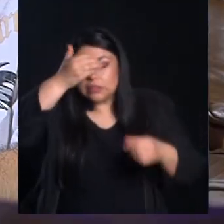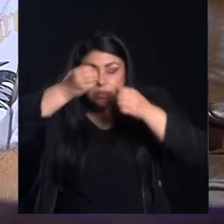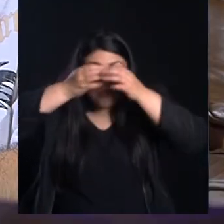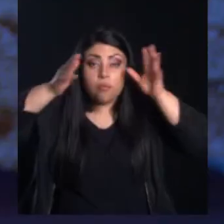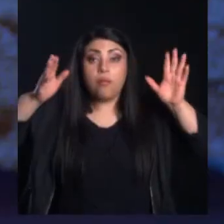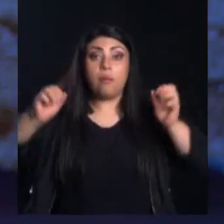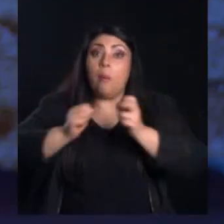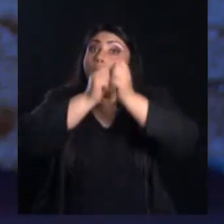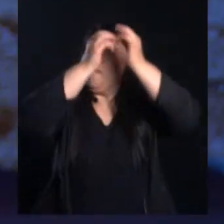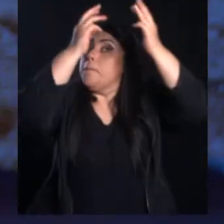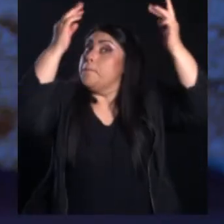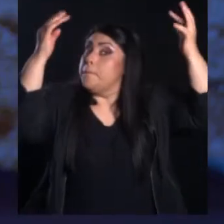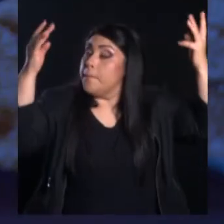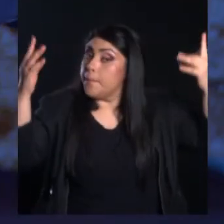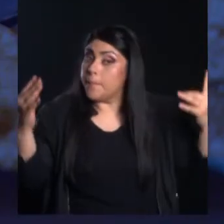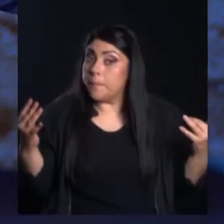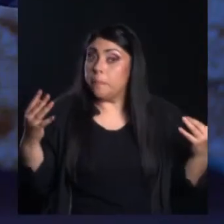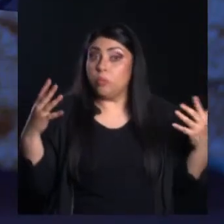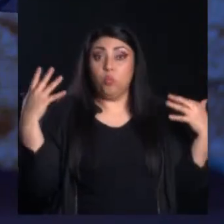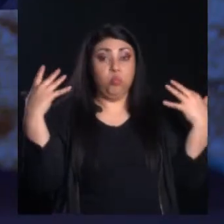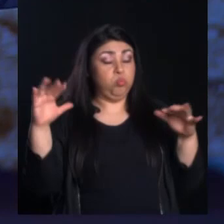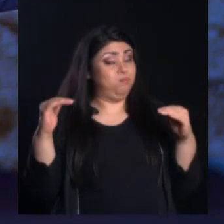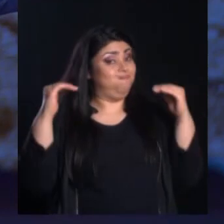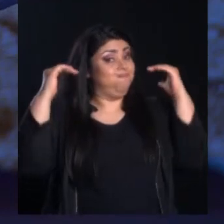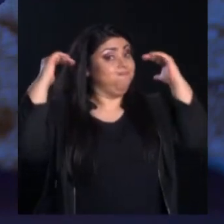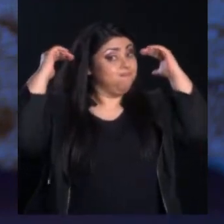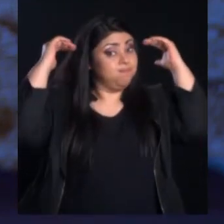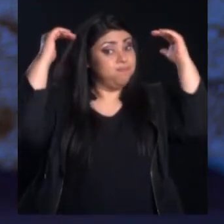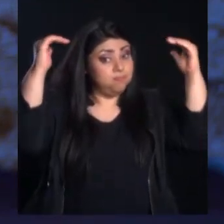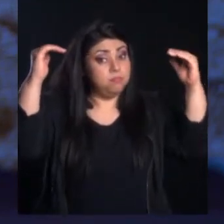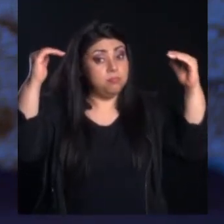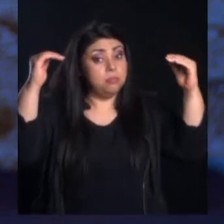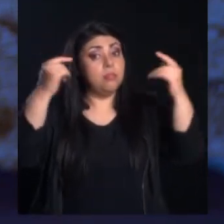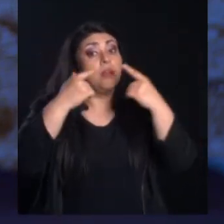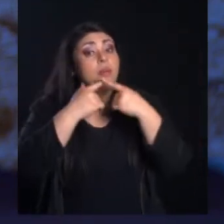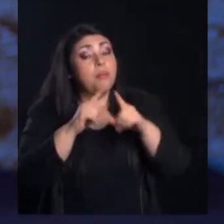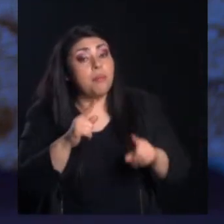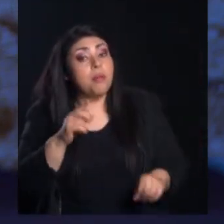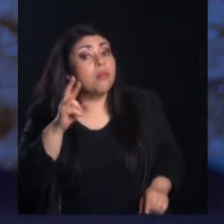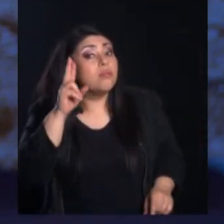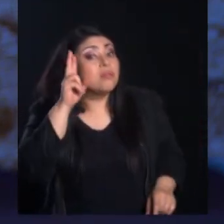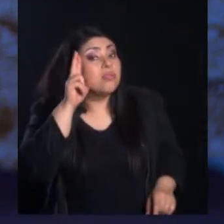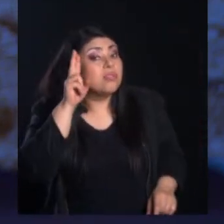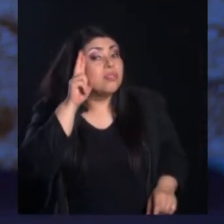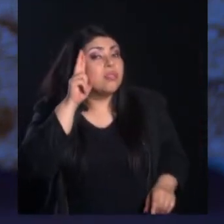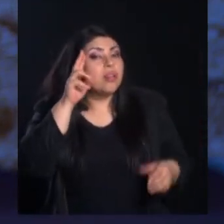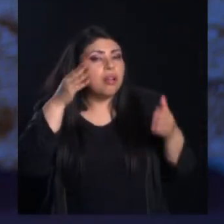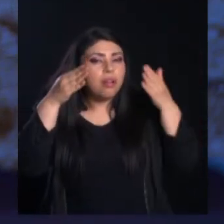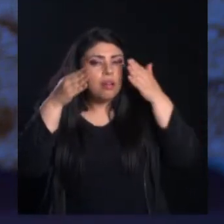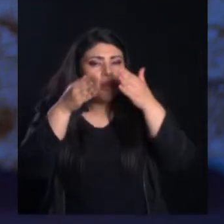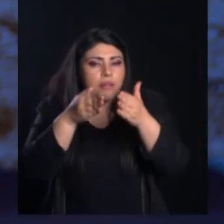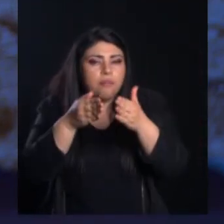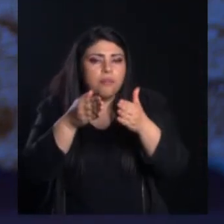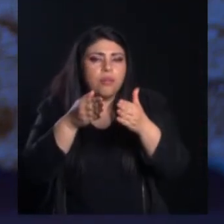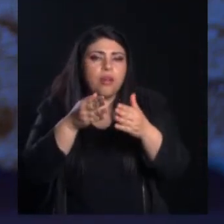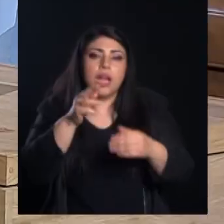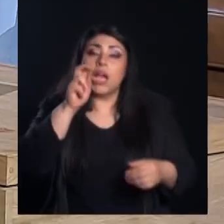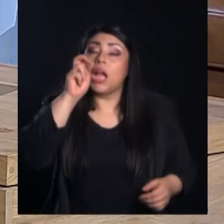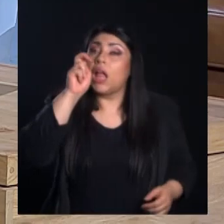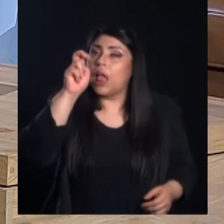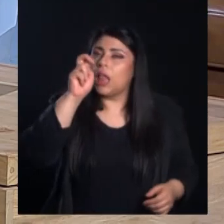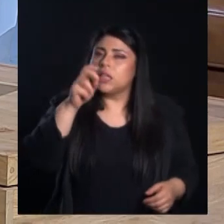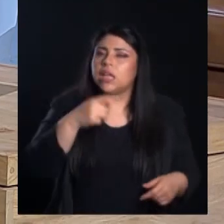milagros prodigios y maravillas nunca hay que perderles que eso es el corazón yo así le llamaría es